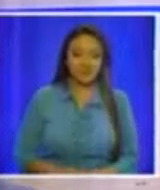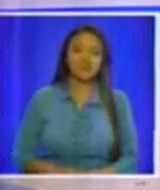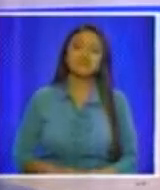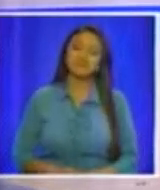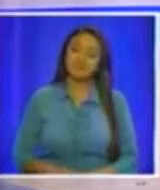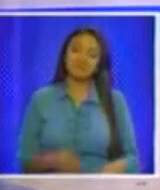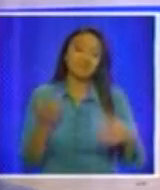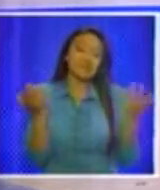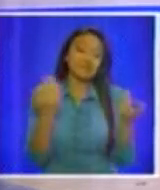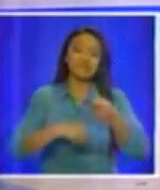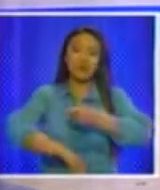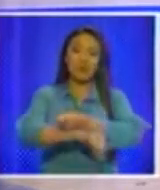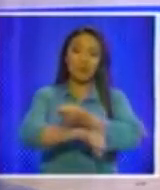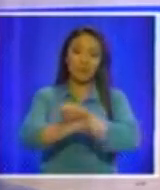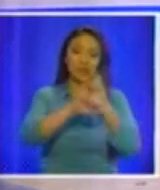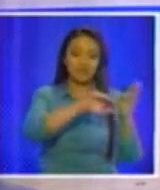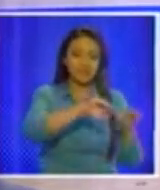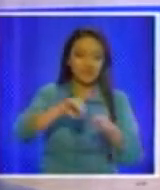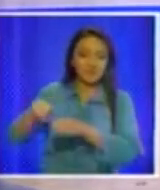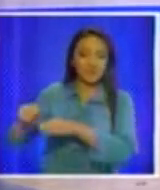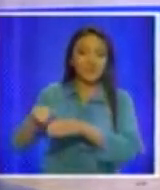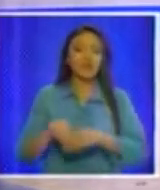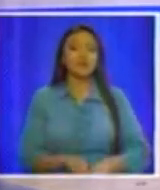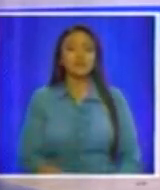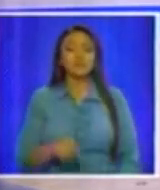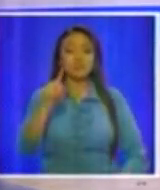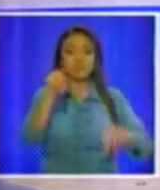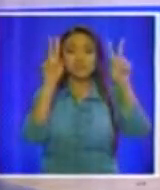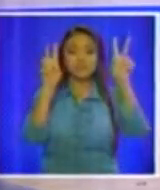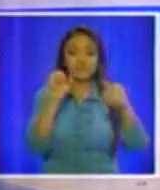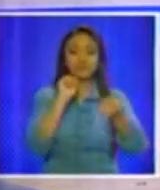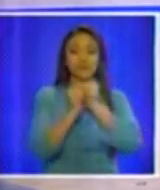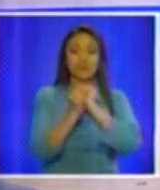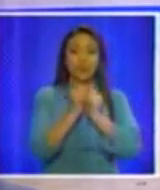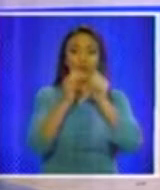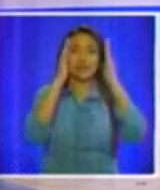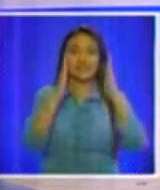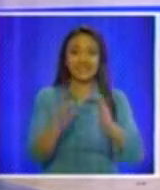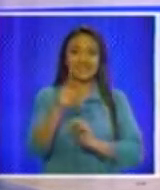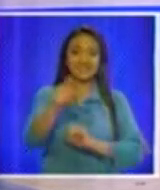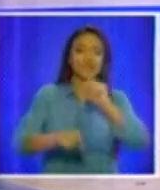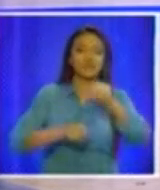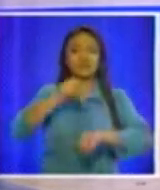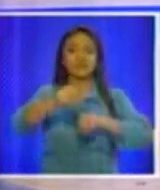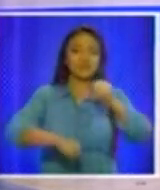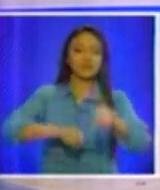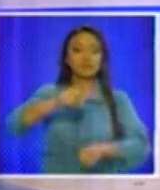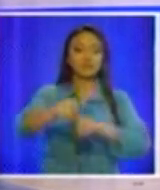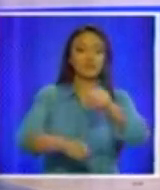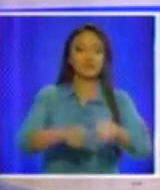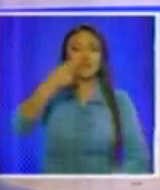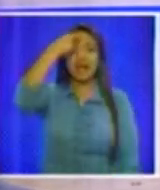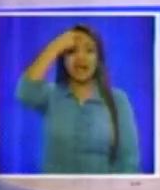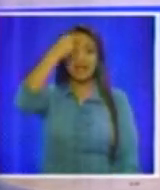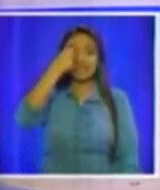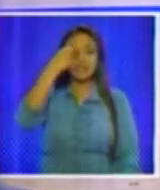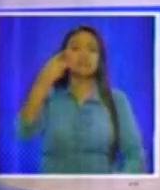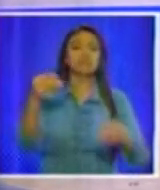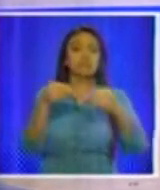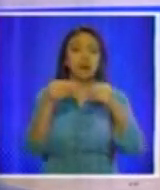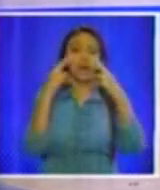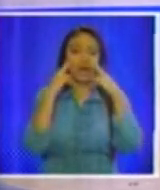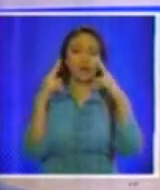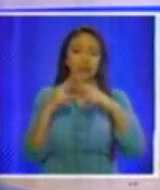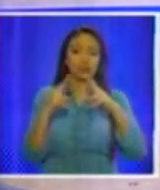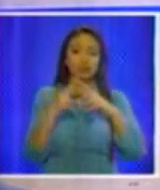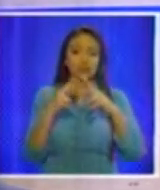Bueno, así es el fútbol. Y seguimos hablando del campo deportivo. Hablemos del ciclista carchense Richard Carapaz. Él recibió más